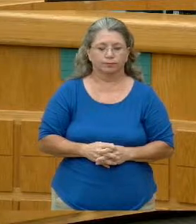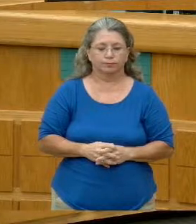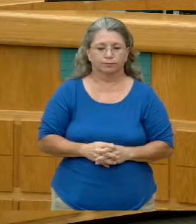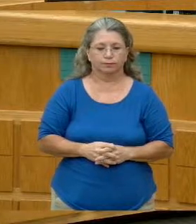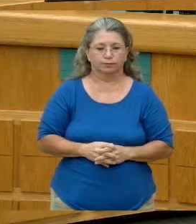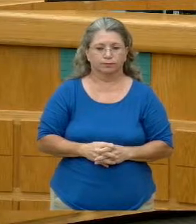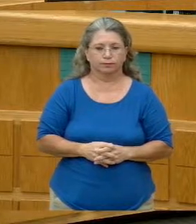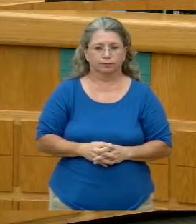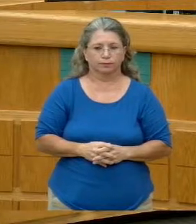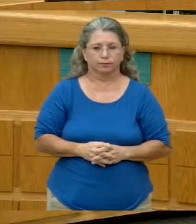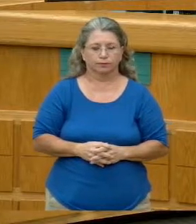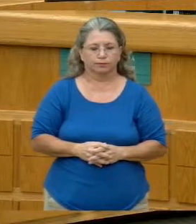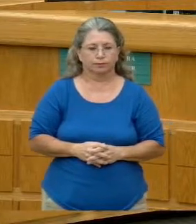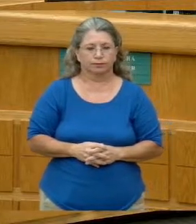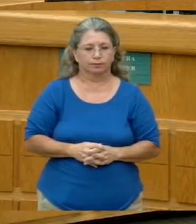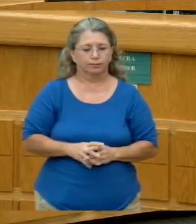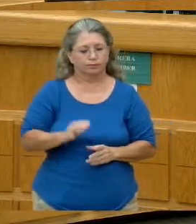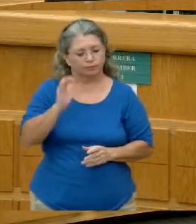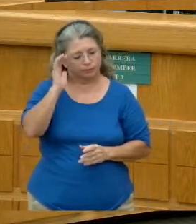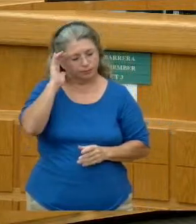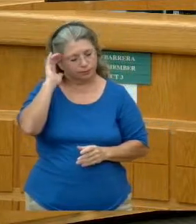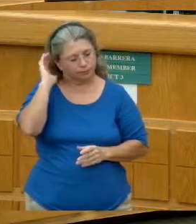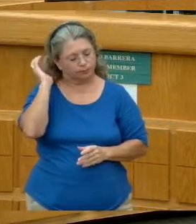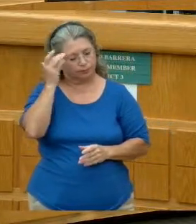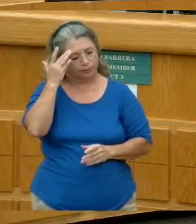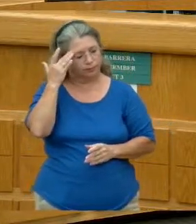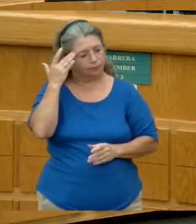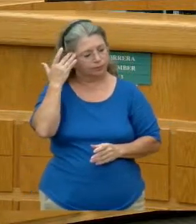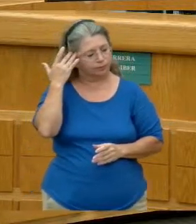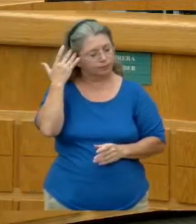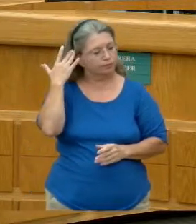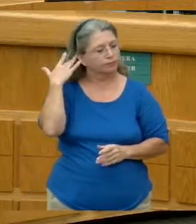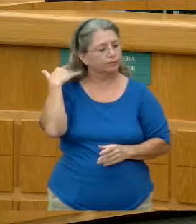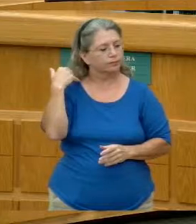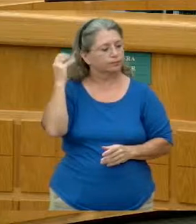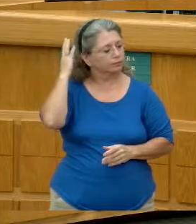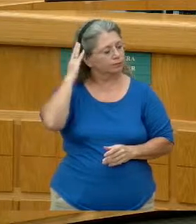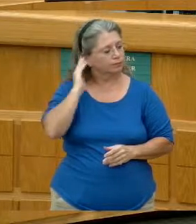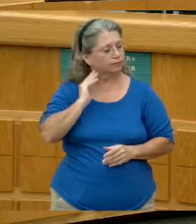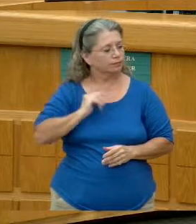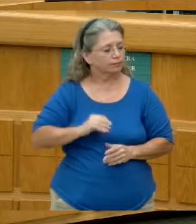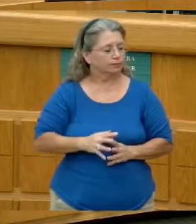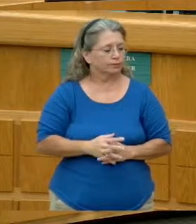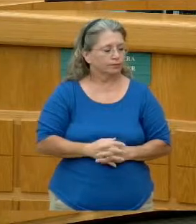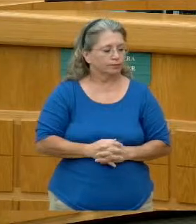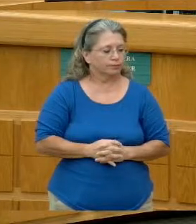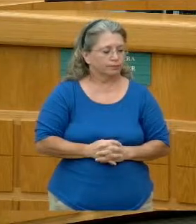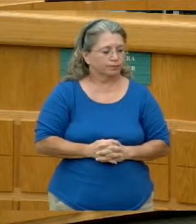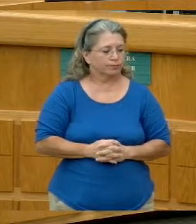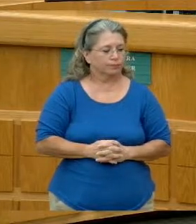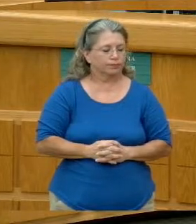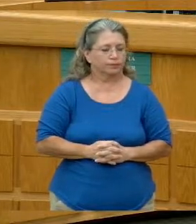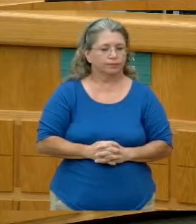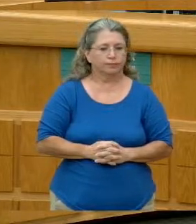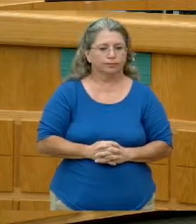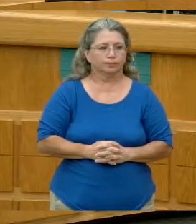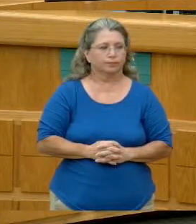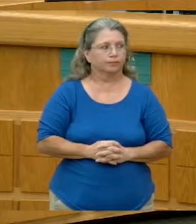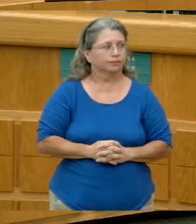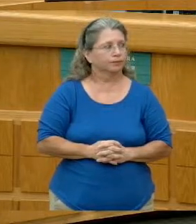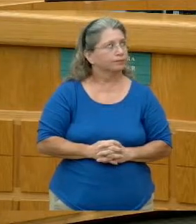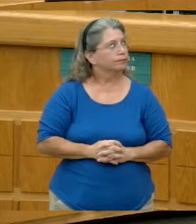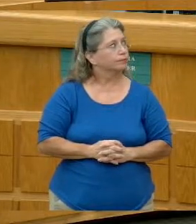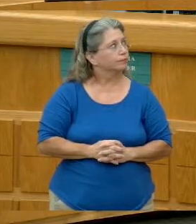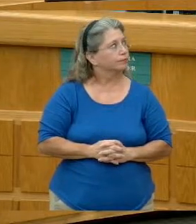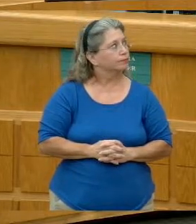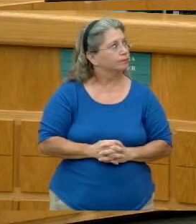haya sido la razón, y no necesariamente debido al virus. A muchos de ellos se les realizó la prueba como parte del plan COVID del hospital. Tengo entendido que